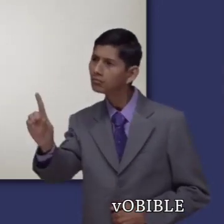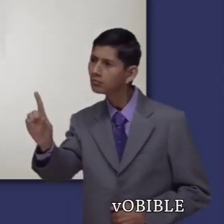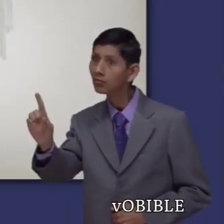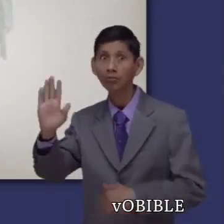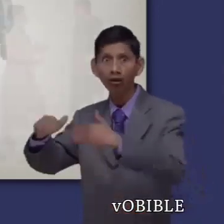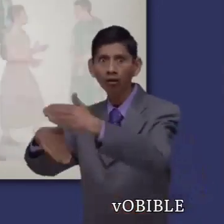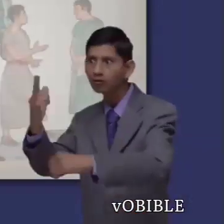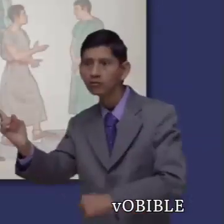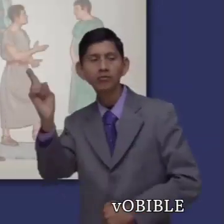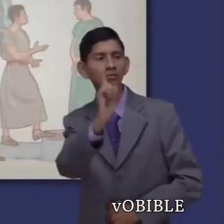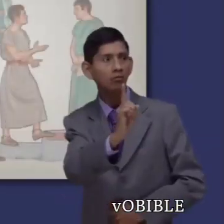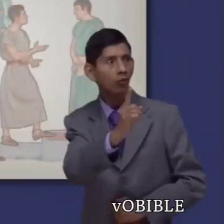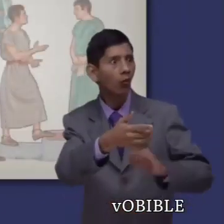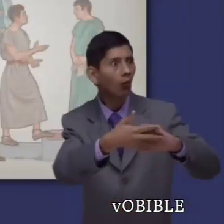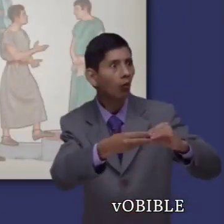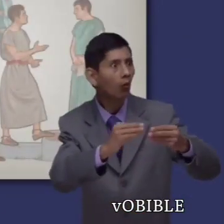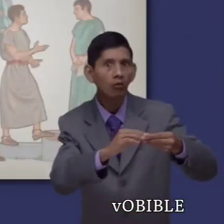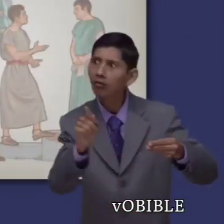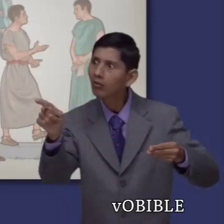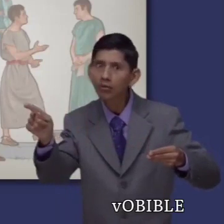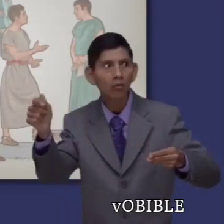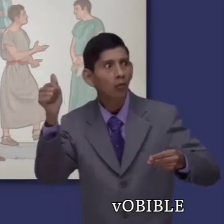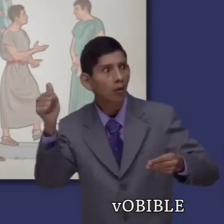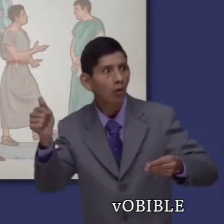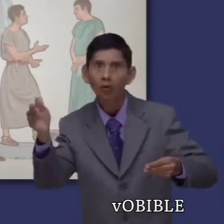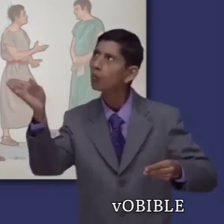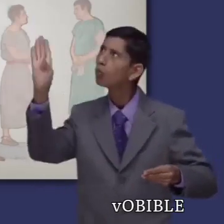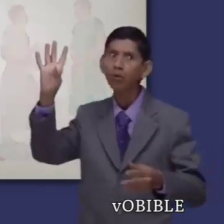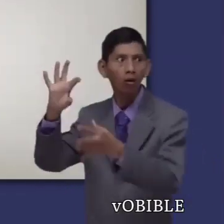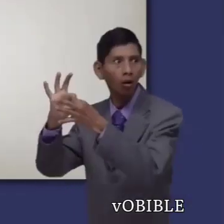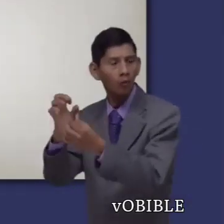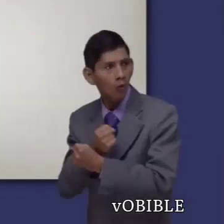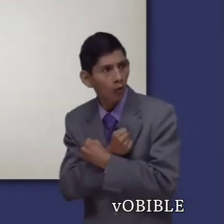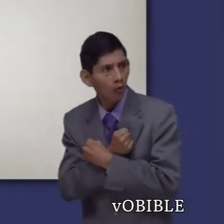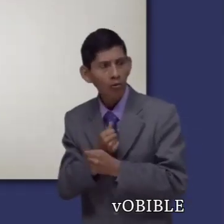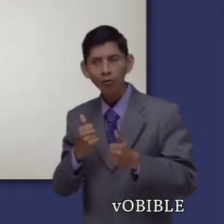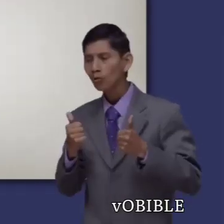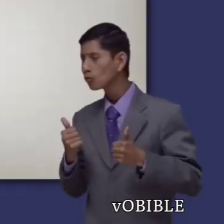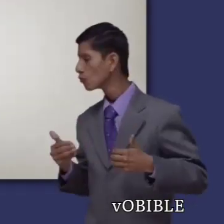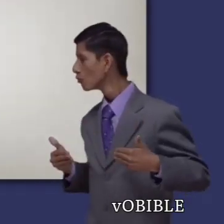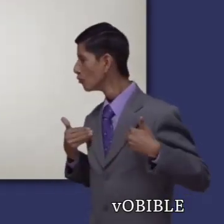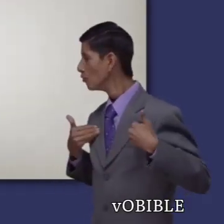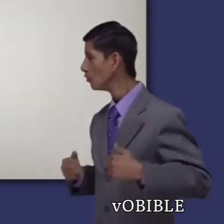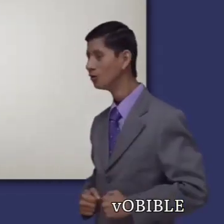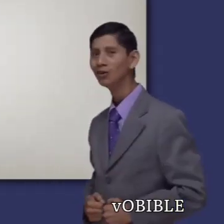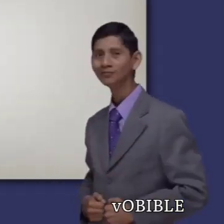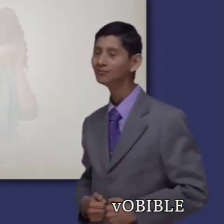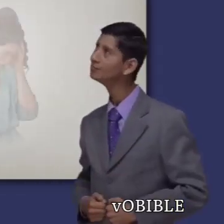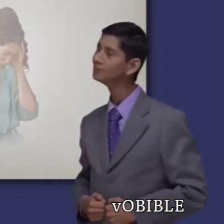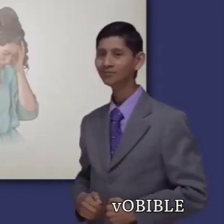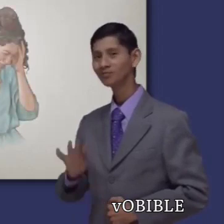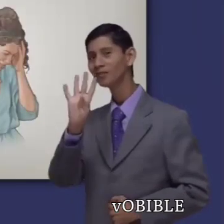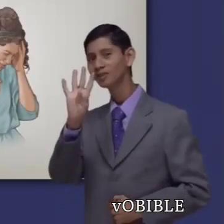buenas noticias. Todos están bien en sentido espiritual. En el capítulo 4, Pablo consuela